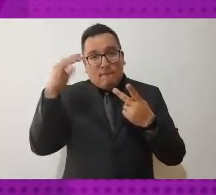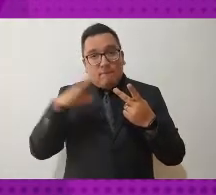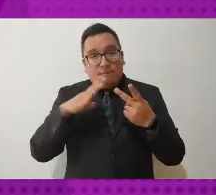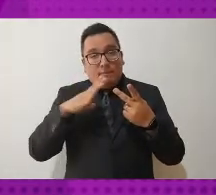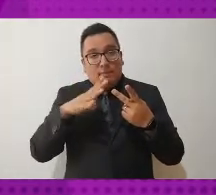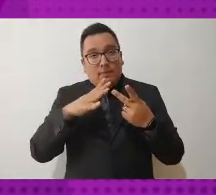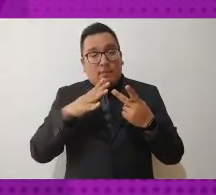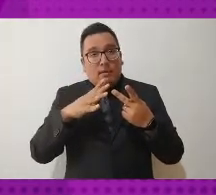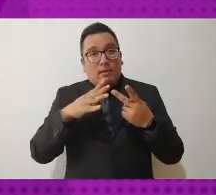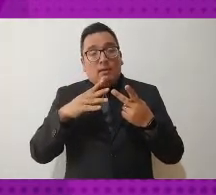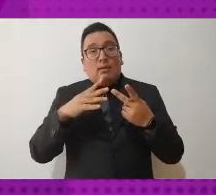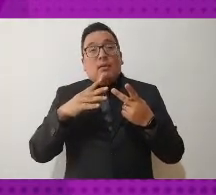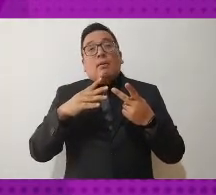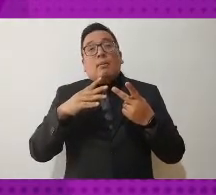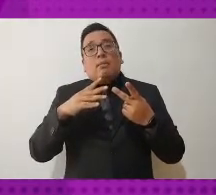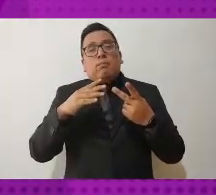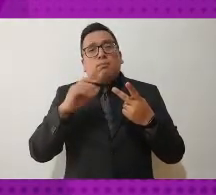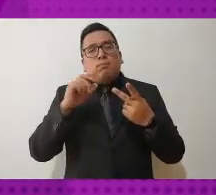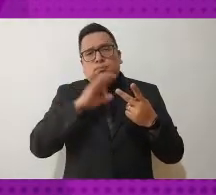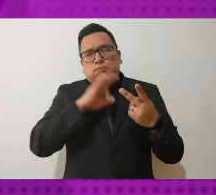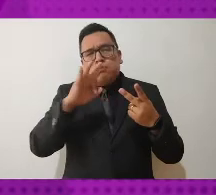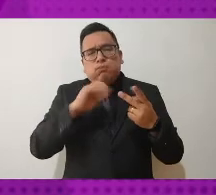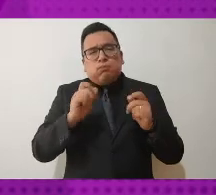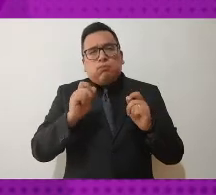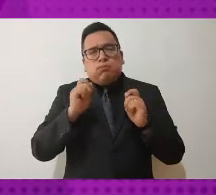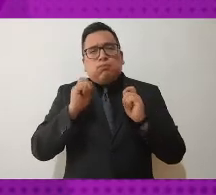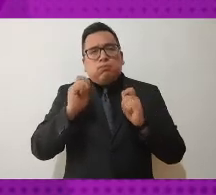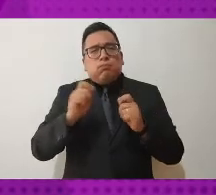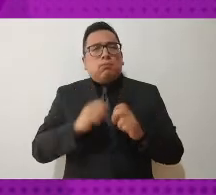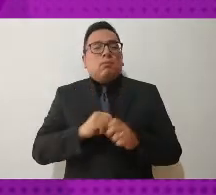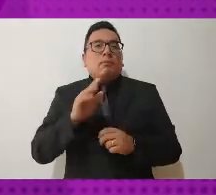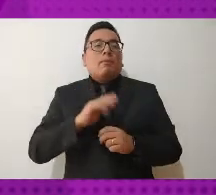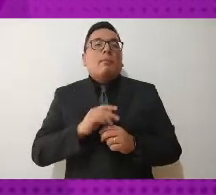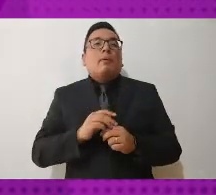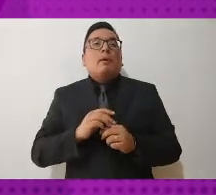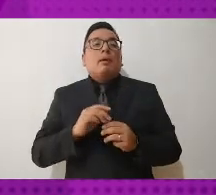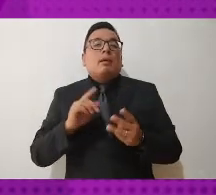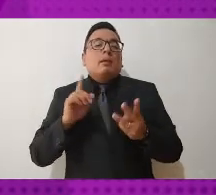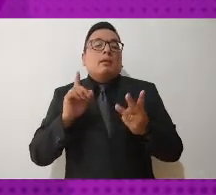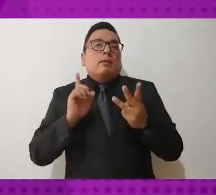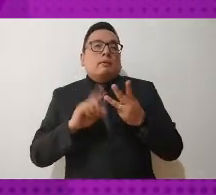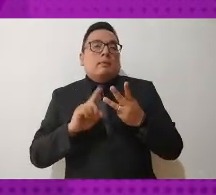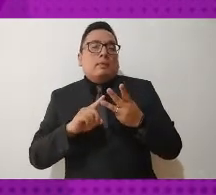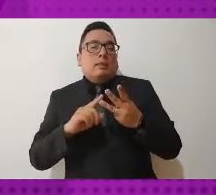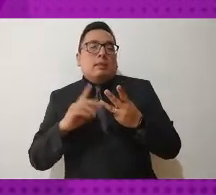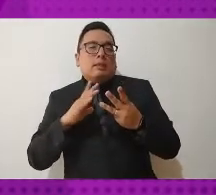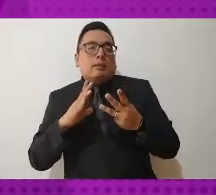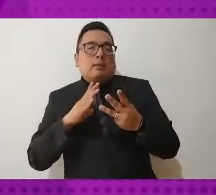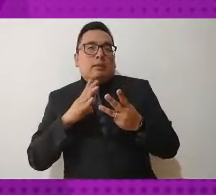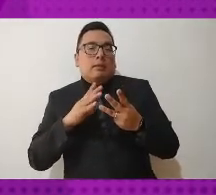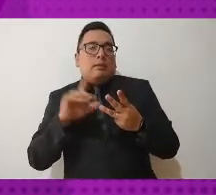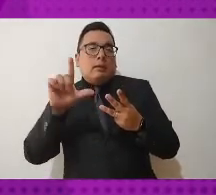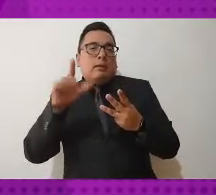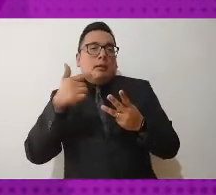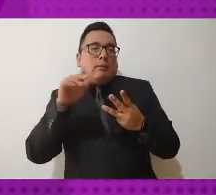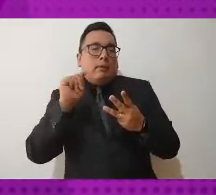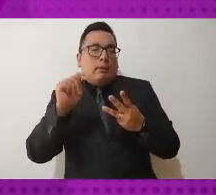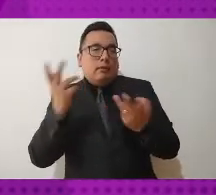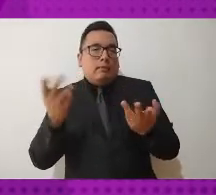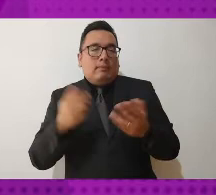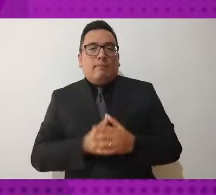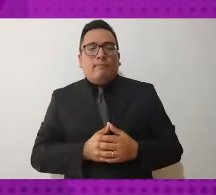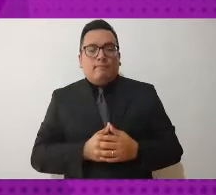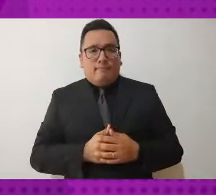que también esté justo dentro de esos espacios que pueden llegar a quedar y que no se vean como una simulación pues que esté la acción afirmativa lgbt